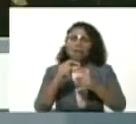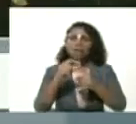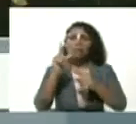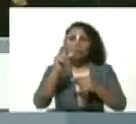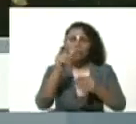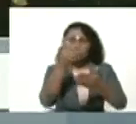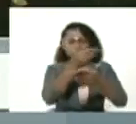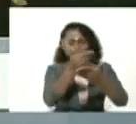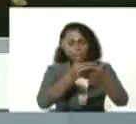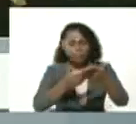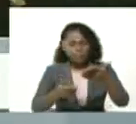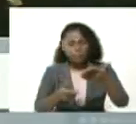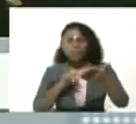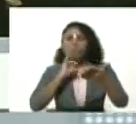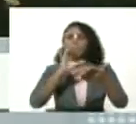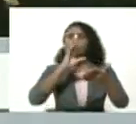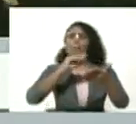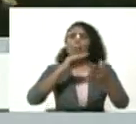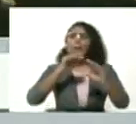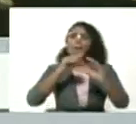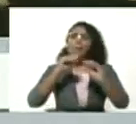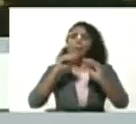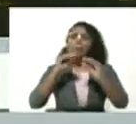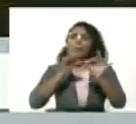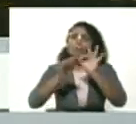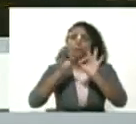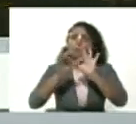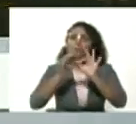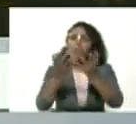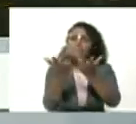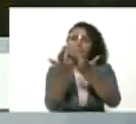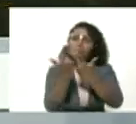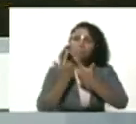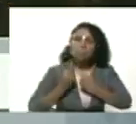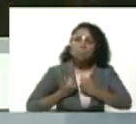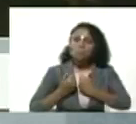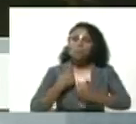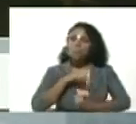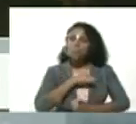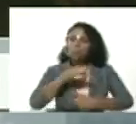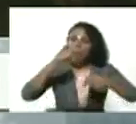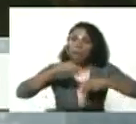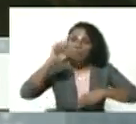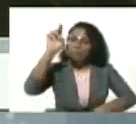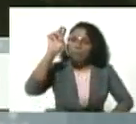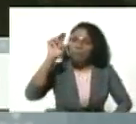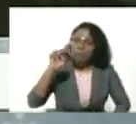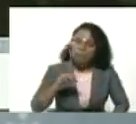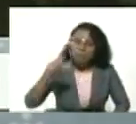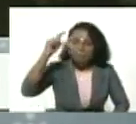hecho y las orientaciones que nos das. Nosotros estamos todos los días